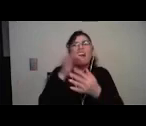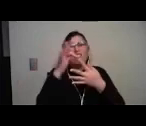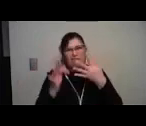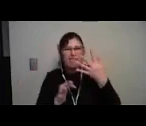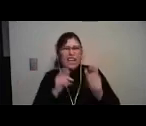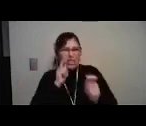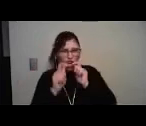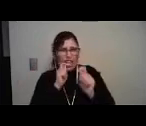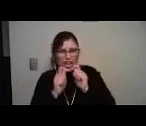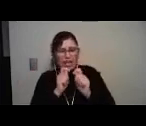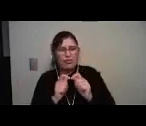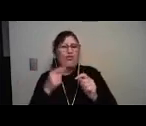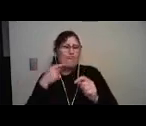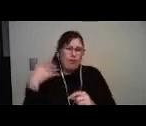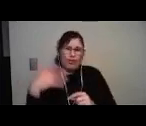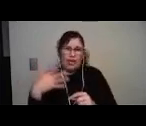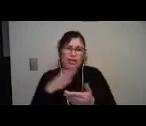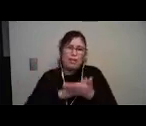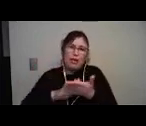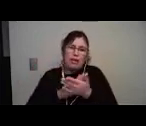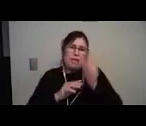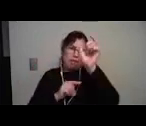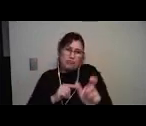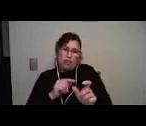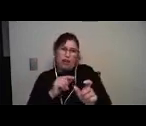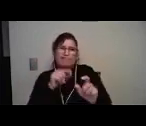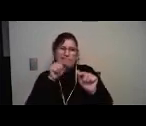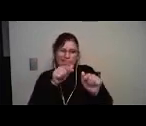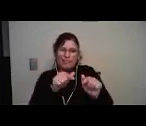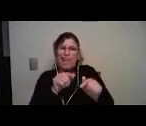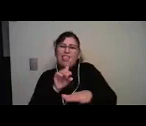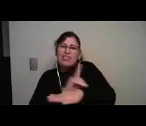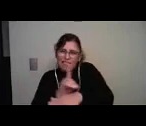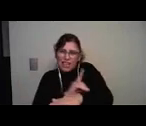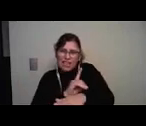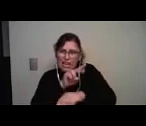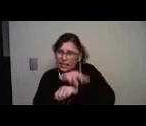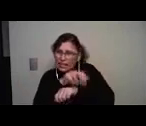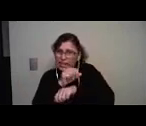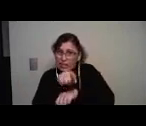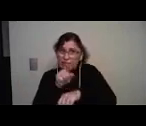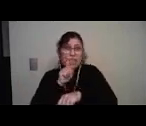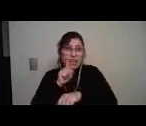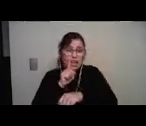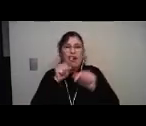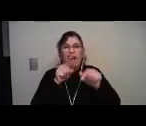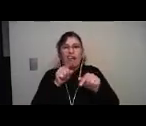entonces, toda aquella persona que tenga el diagnóstico de diabetes y no esté compensada, tiene la probabilidad de